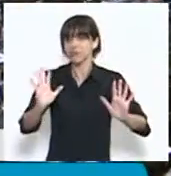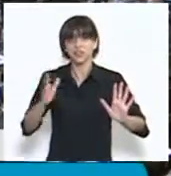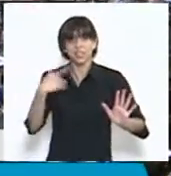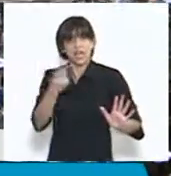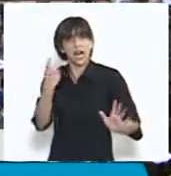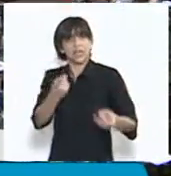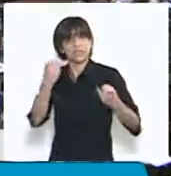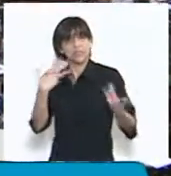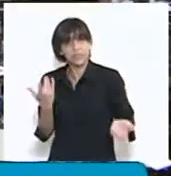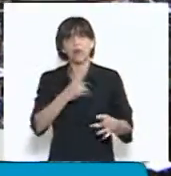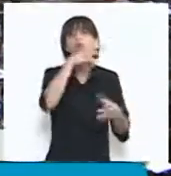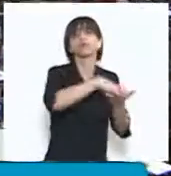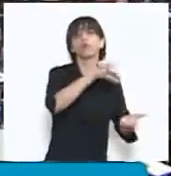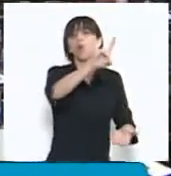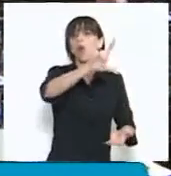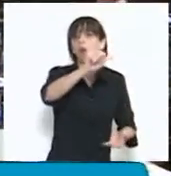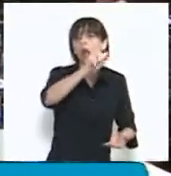son informes que tienen una década.